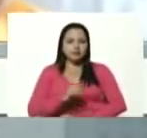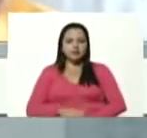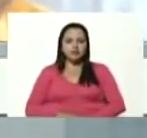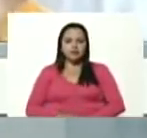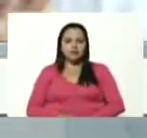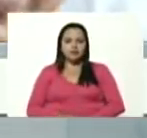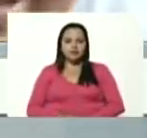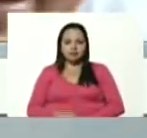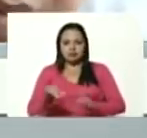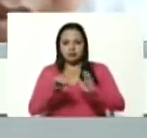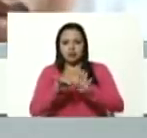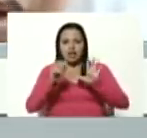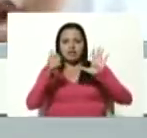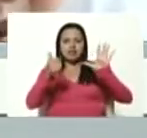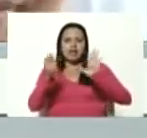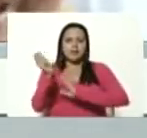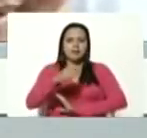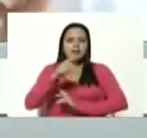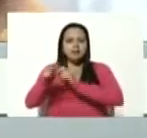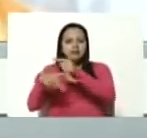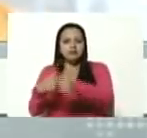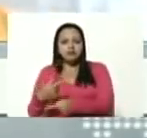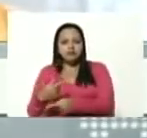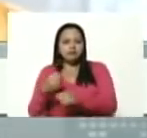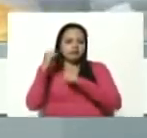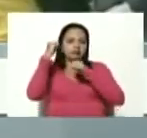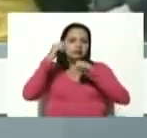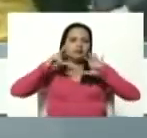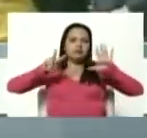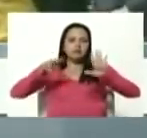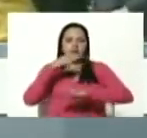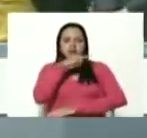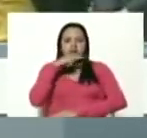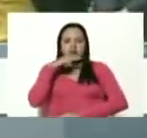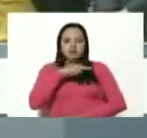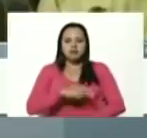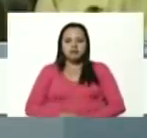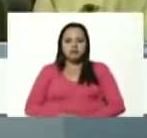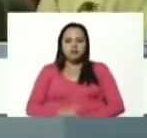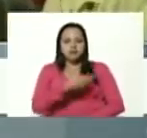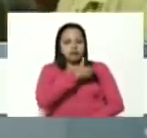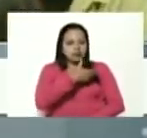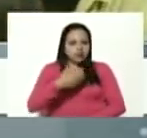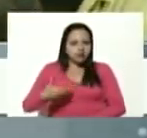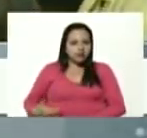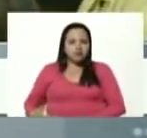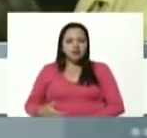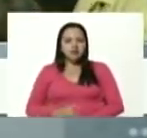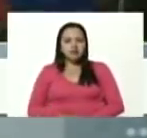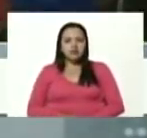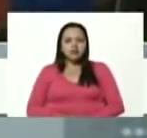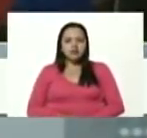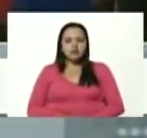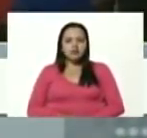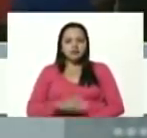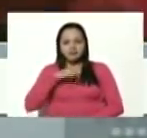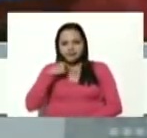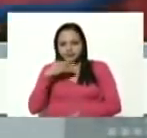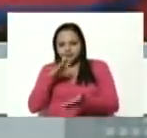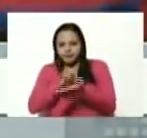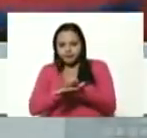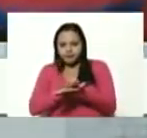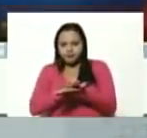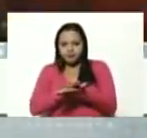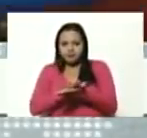Casi 6 meses después de esa victoria del 7 de octubre, nuestro comandante se fue de esta